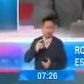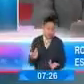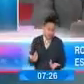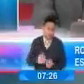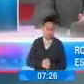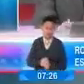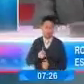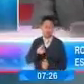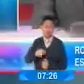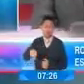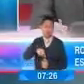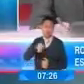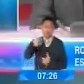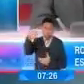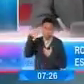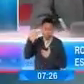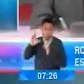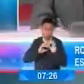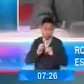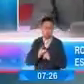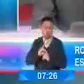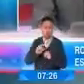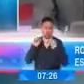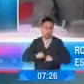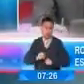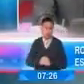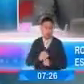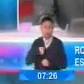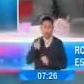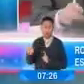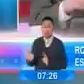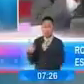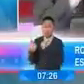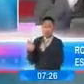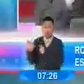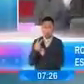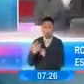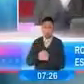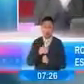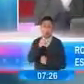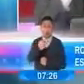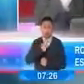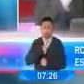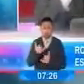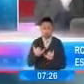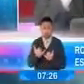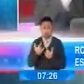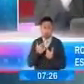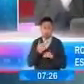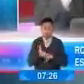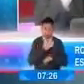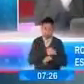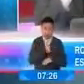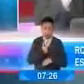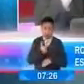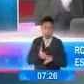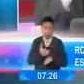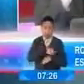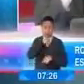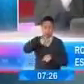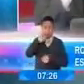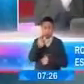no solamente en el quehacer de la política, sino normales entre dos personas. Usted y yo estábamos hace un momento, antes de